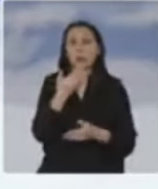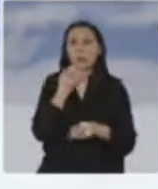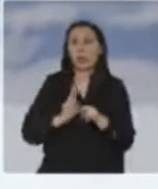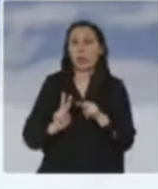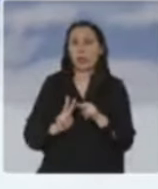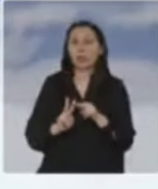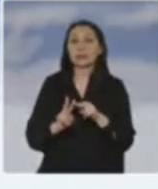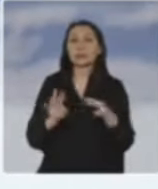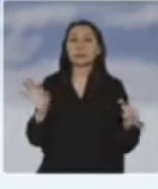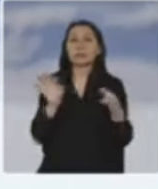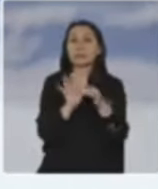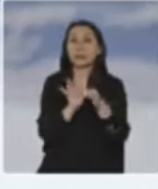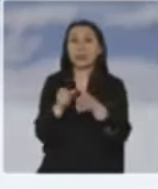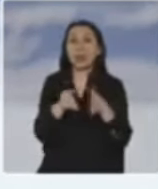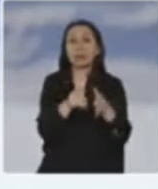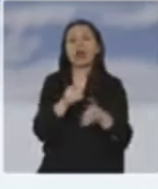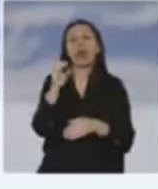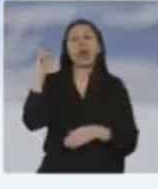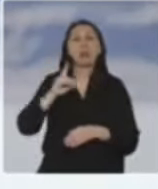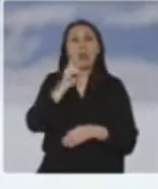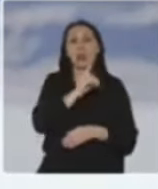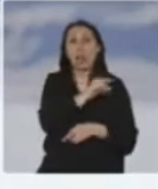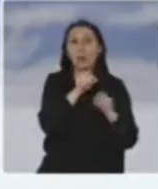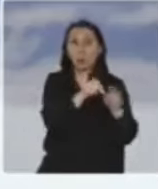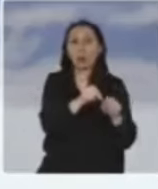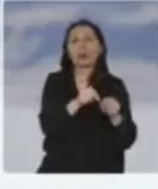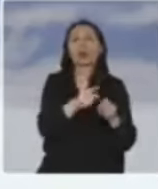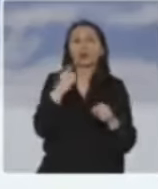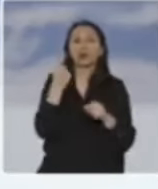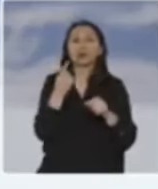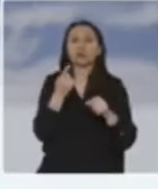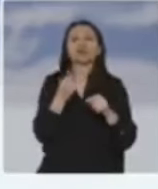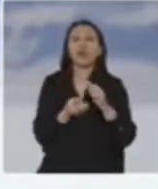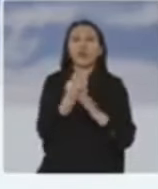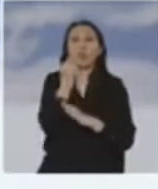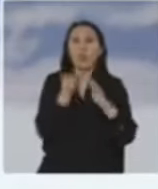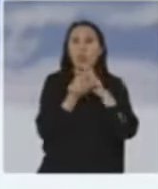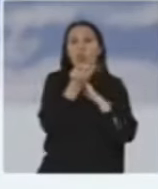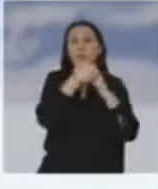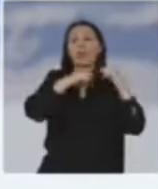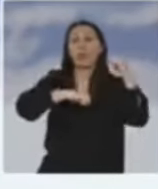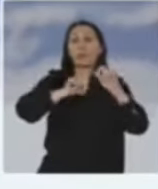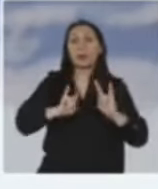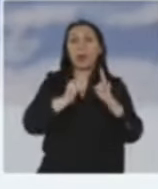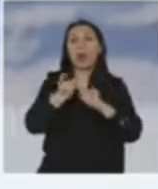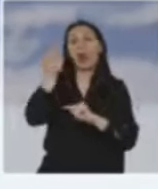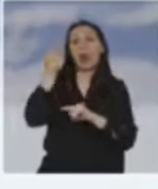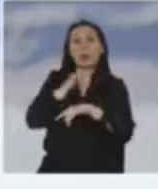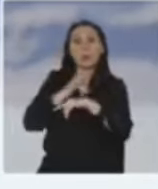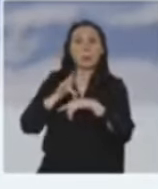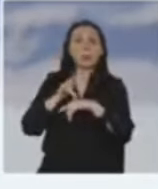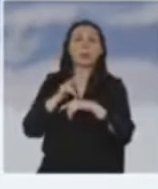el la conectividad en dalcahue eh En donde Vamos a ingresar una nueva licitación eh Porque el anterior quedó